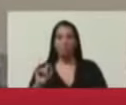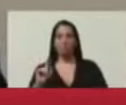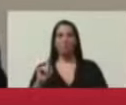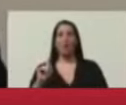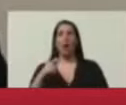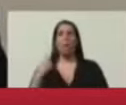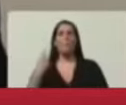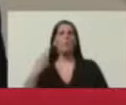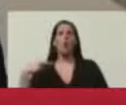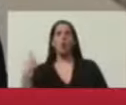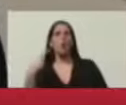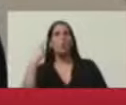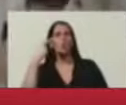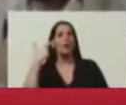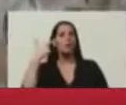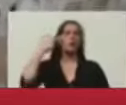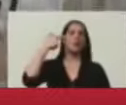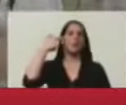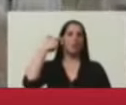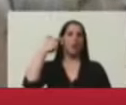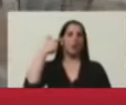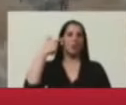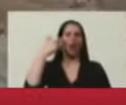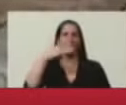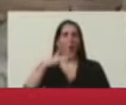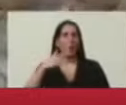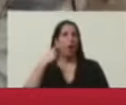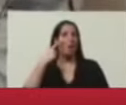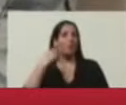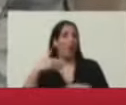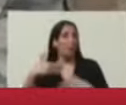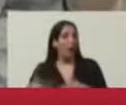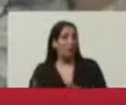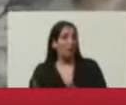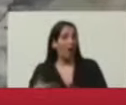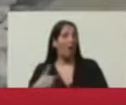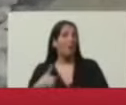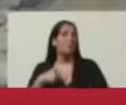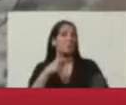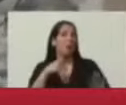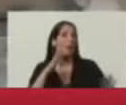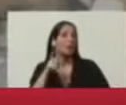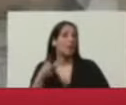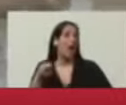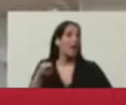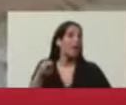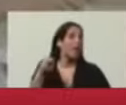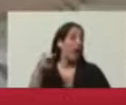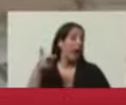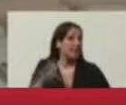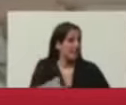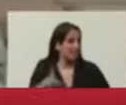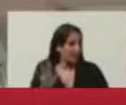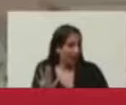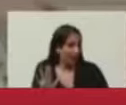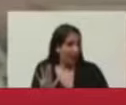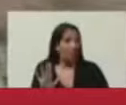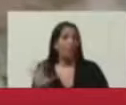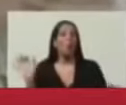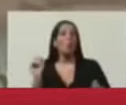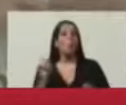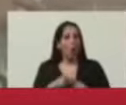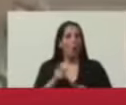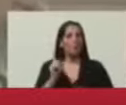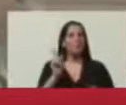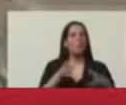más tarde sugirió que lo asesinaron posiblemente por alguien de los servicios de